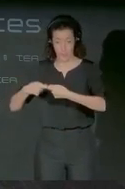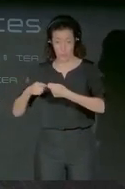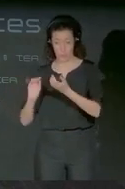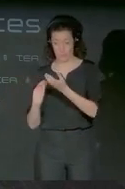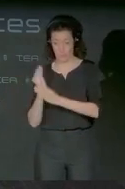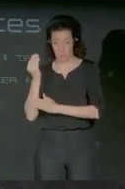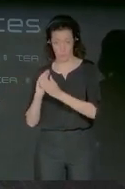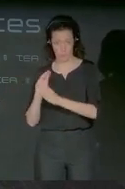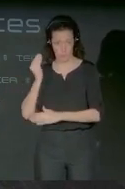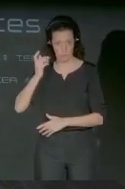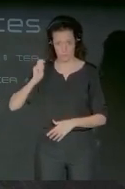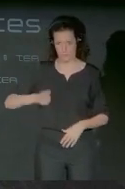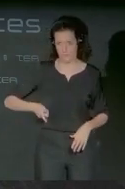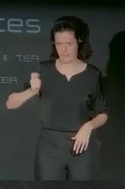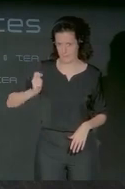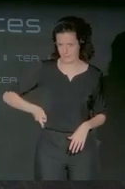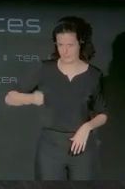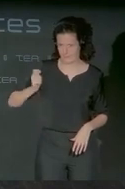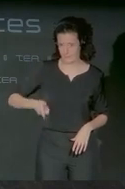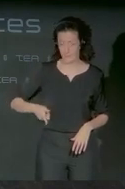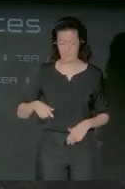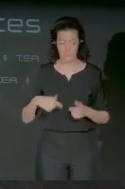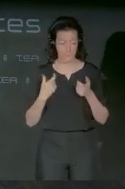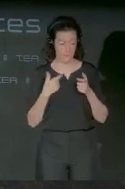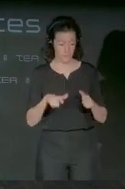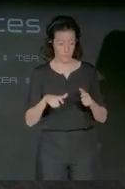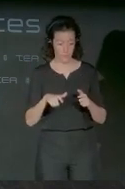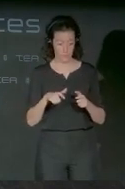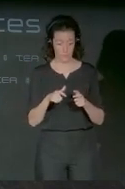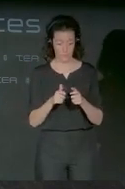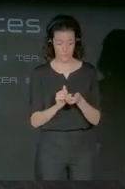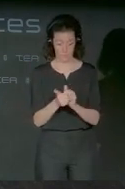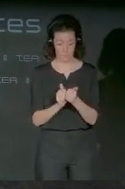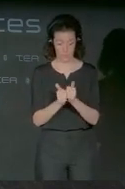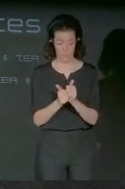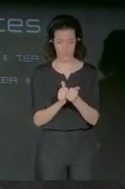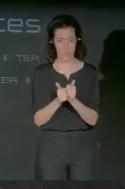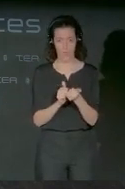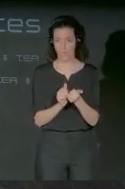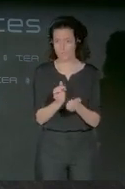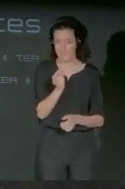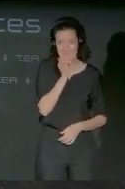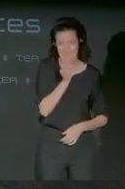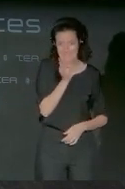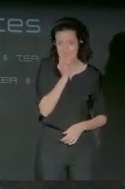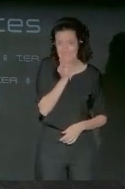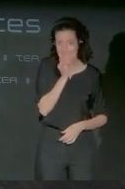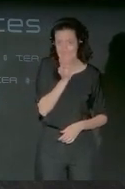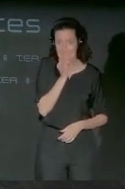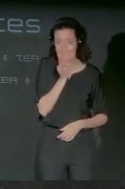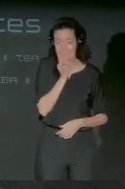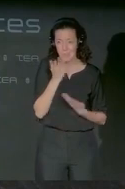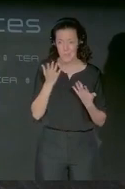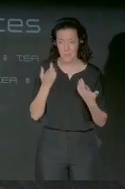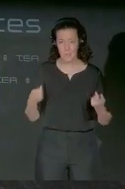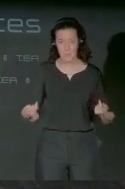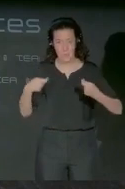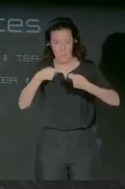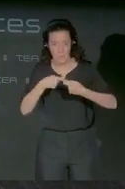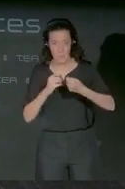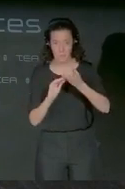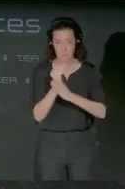vez más frecuentes. En el sector de los videojuegos aún no hemos dado ese paso o no vemos tantas coproducciones